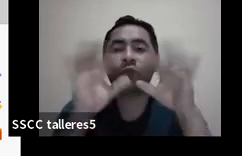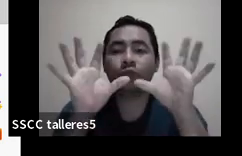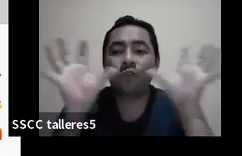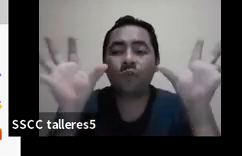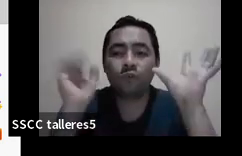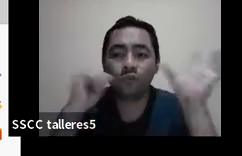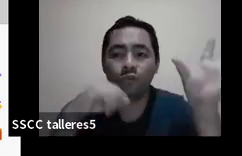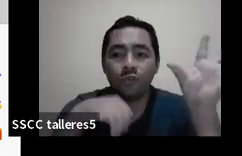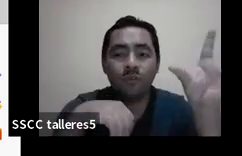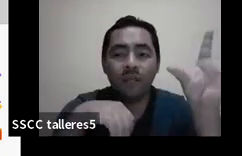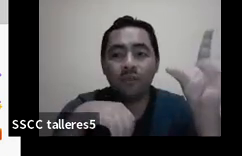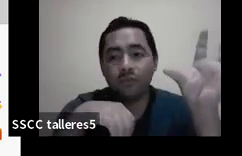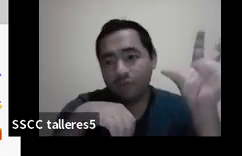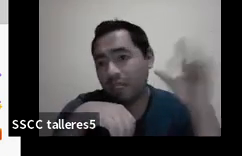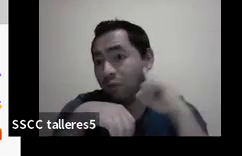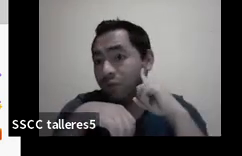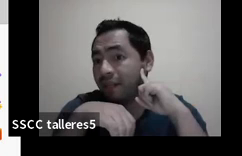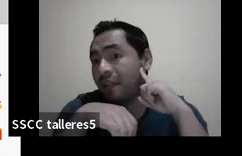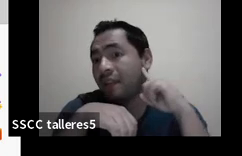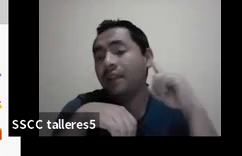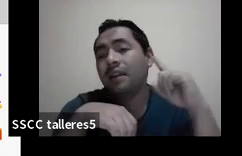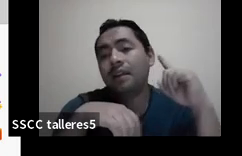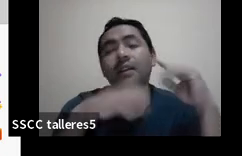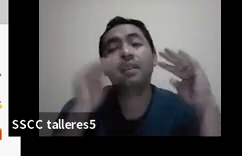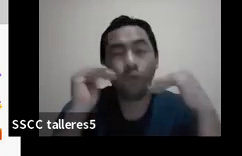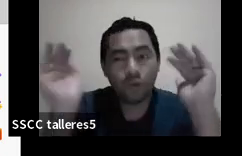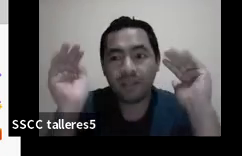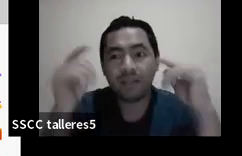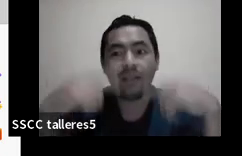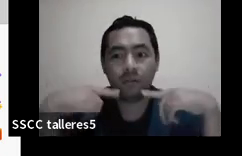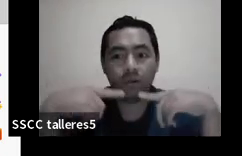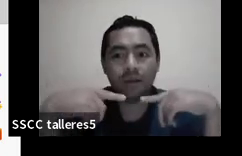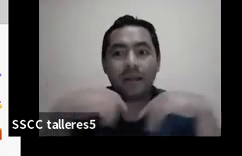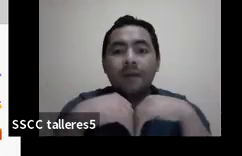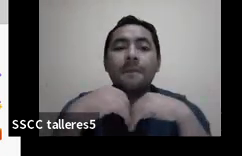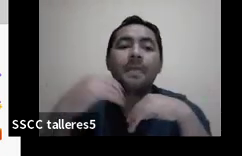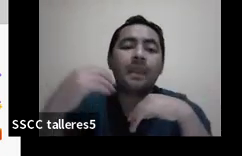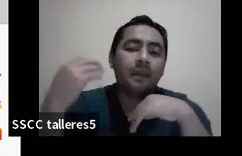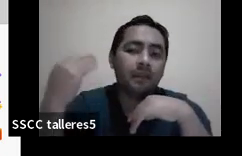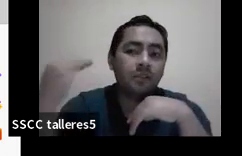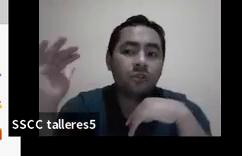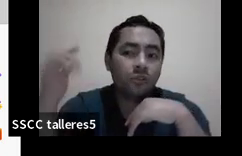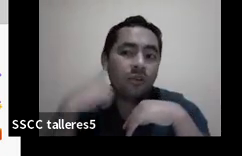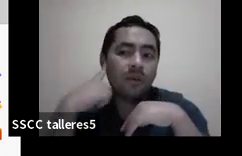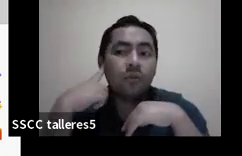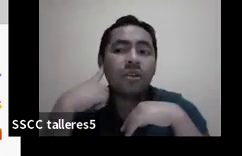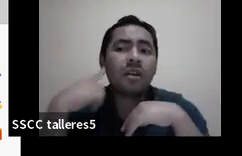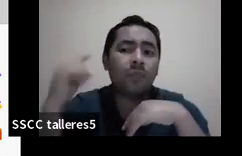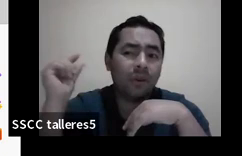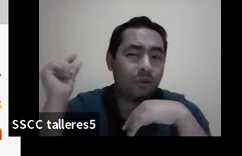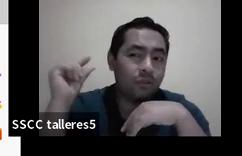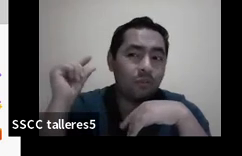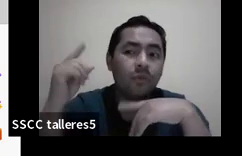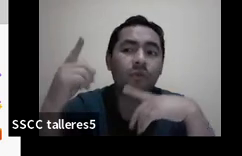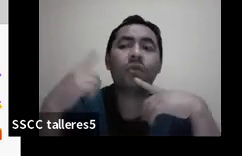ahí tenemos dos grupos: sordos completos, que no escuchan nada y usualmente no hablan nada, y sordos con hipoacusia,